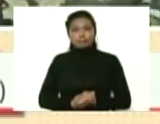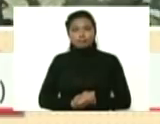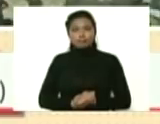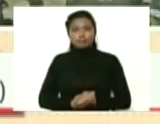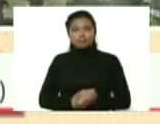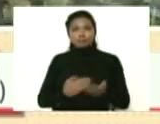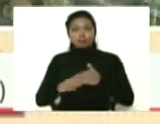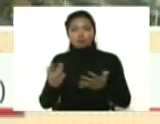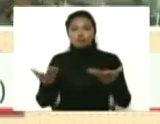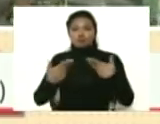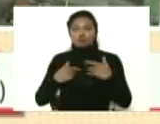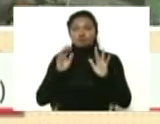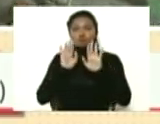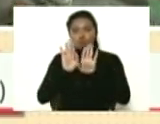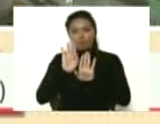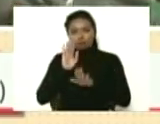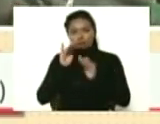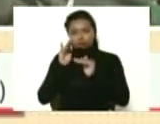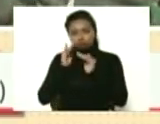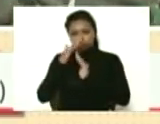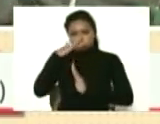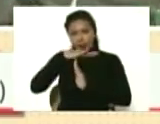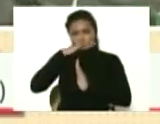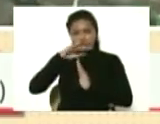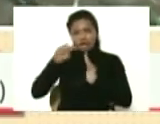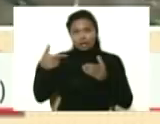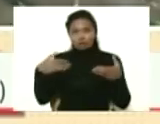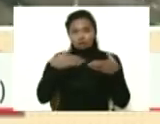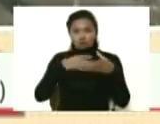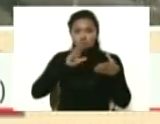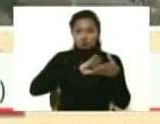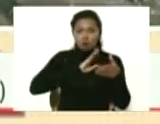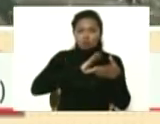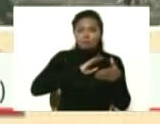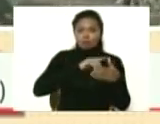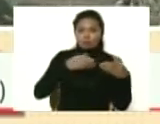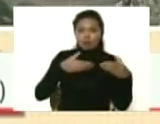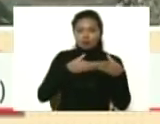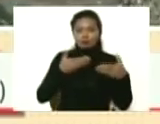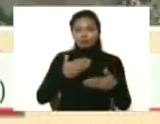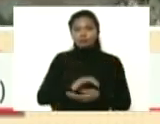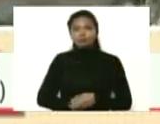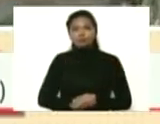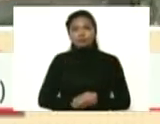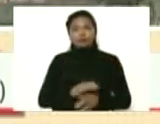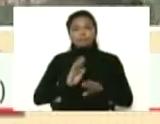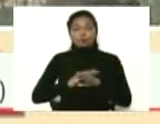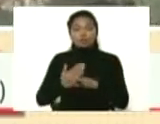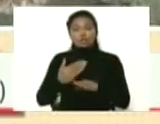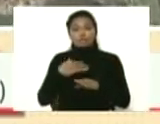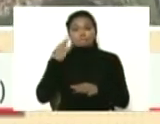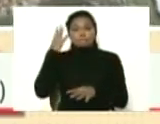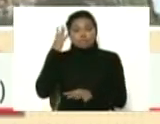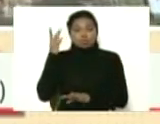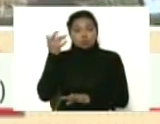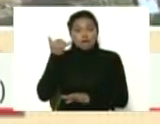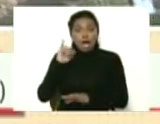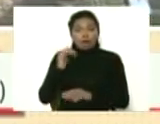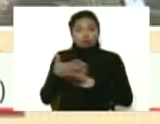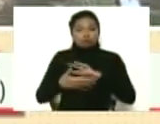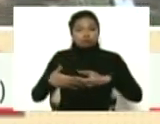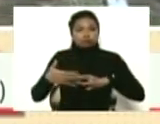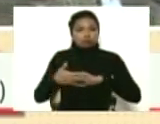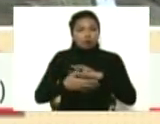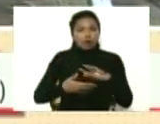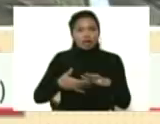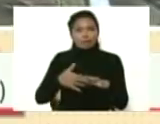Vamos a venirnos un momento acá al Comando Estratégico Operacional, porque creo que el primer